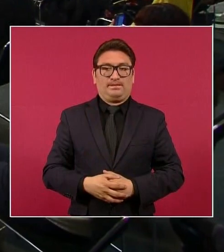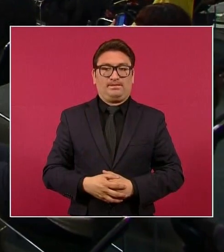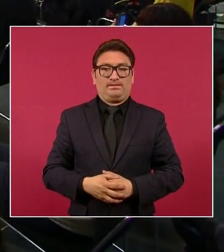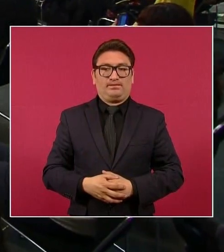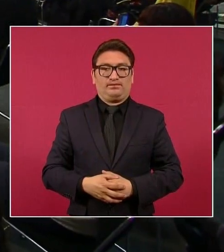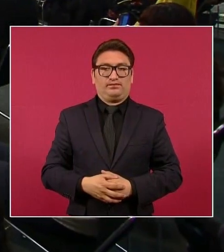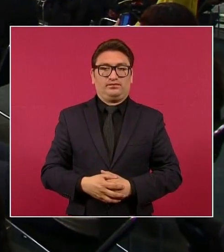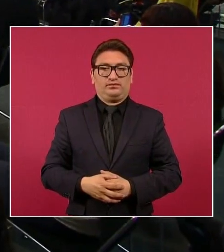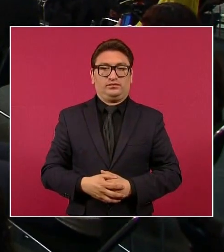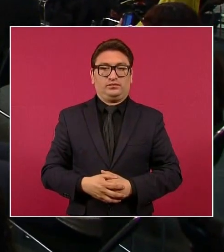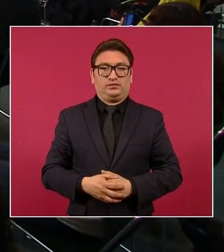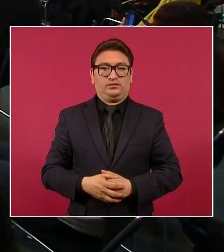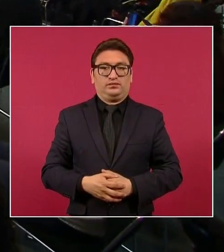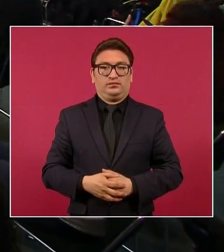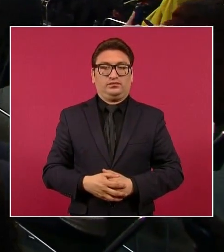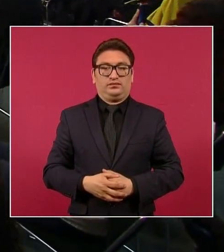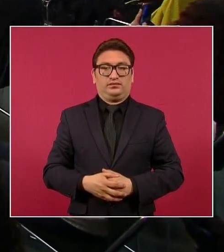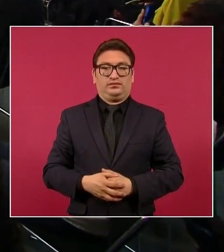a probar ahora.